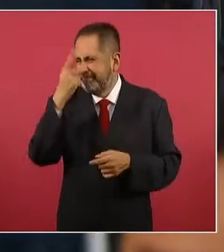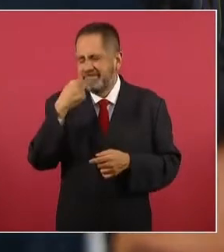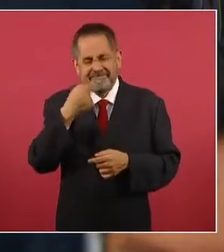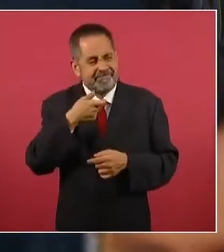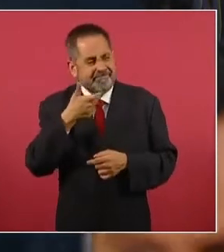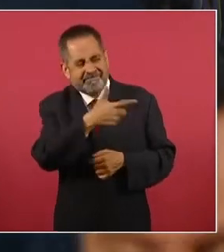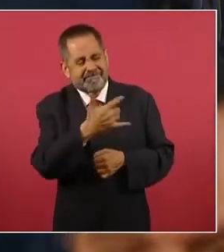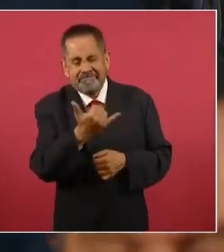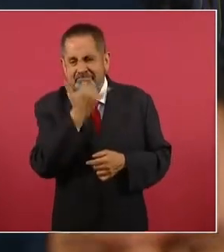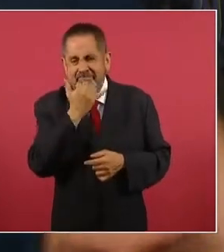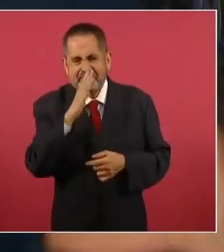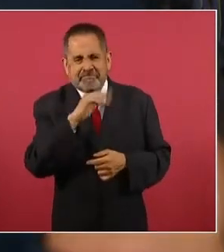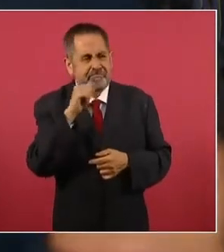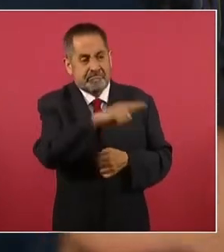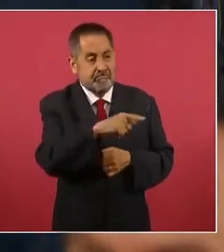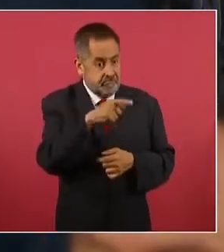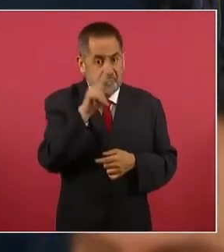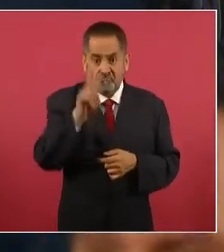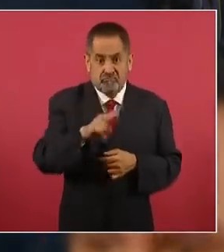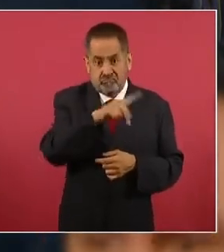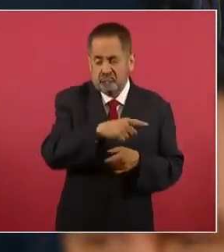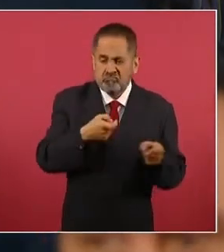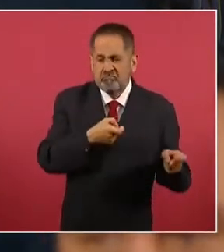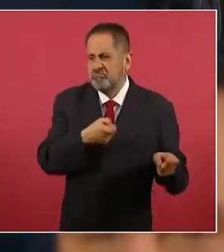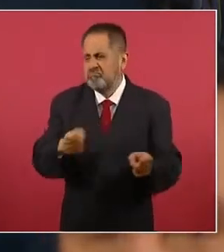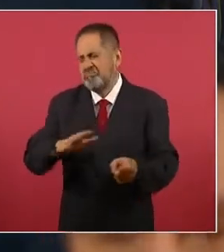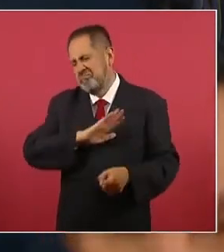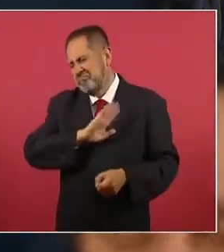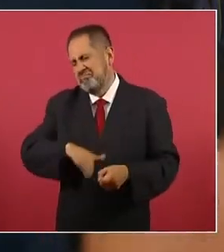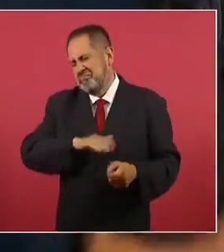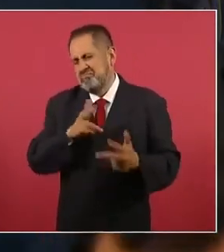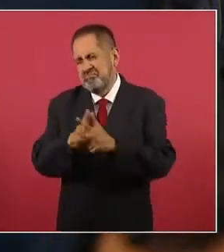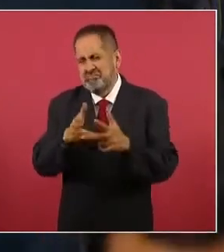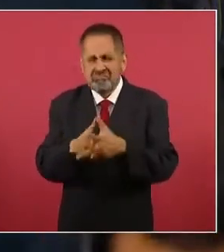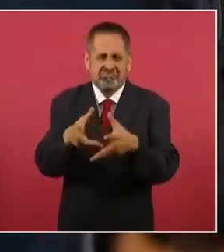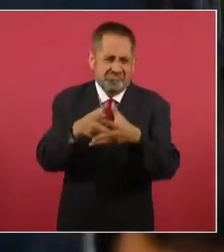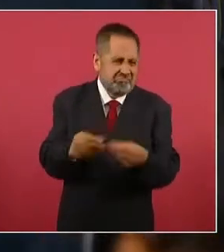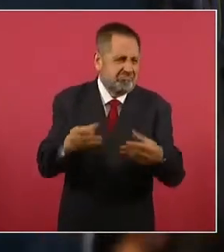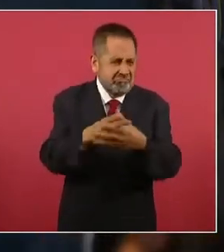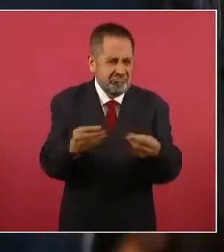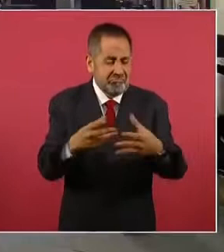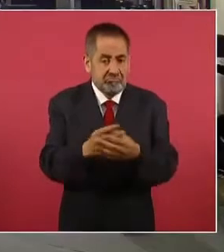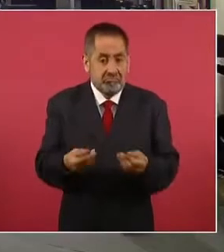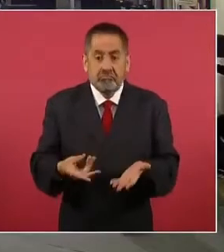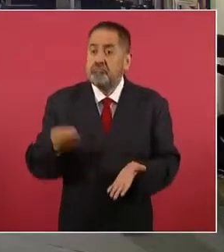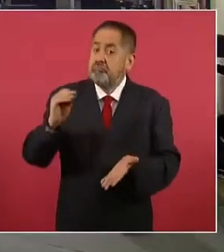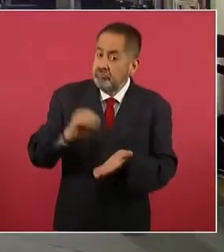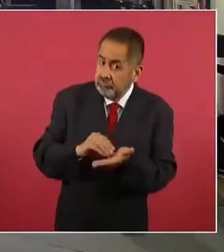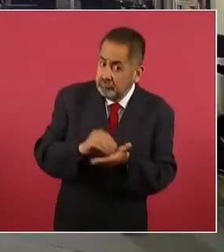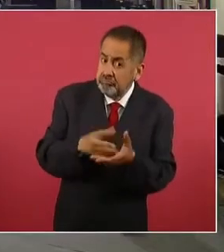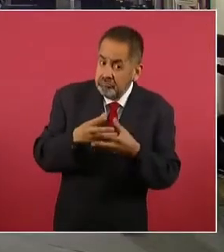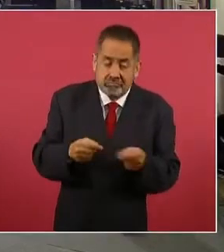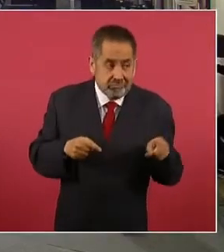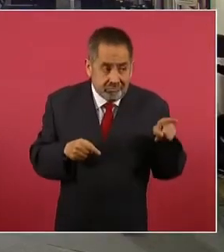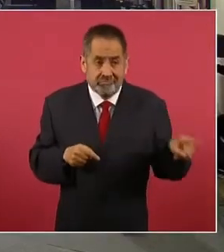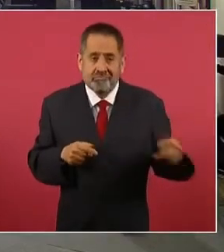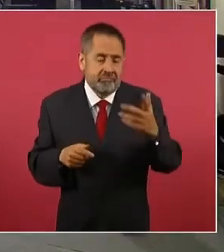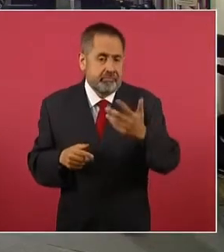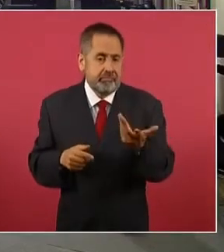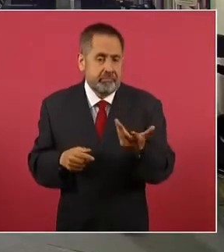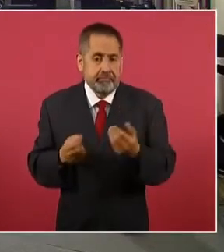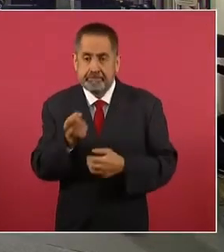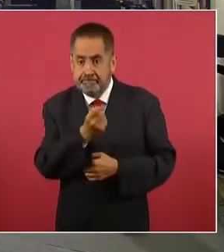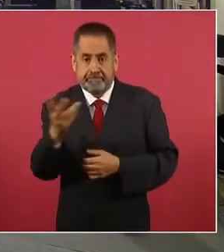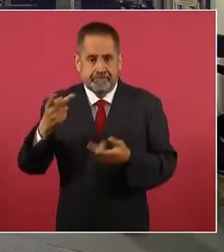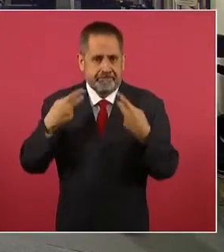sexenio donde hubo todo este asunto de desaparecidos que siguen. De hecho, prácticamente varios